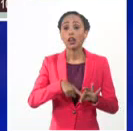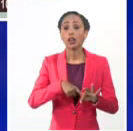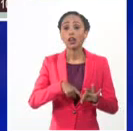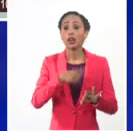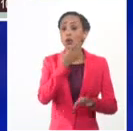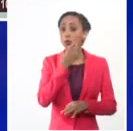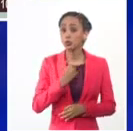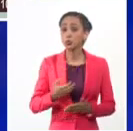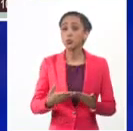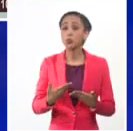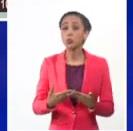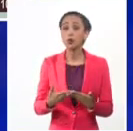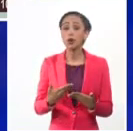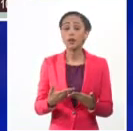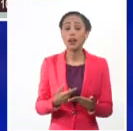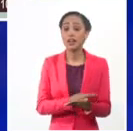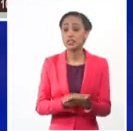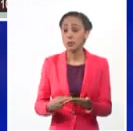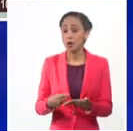la semana